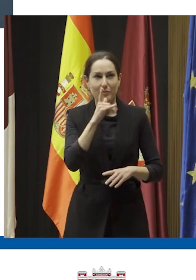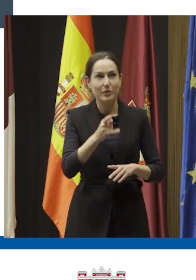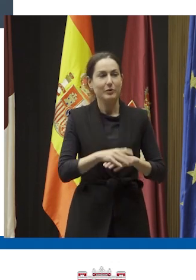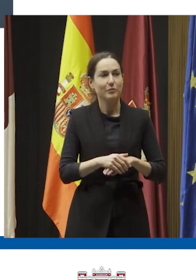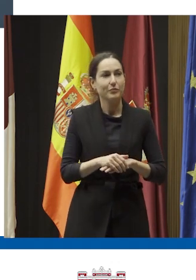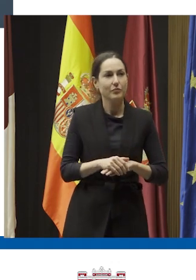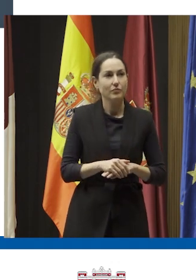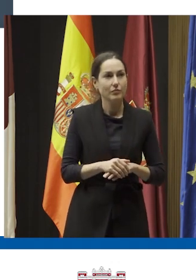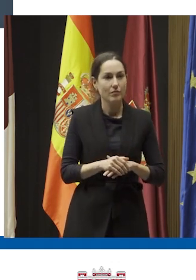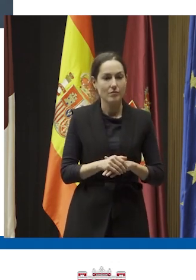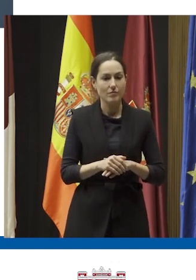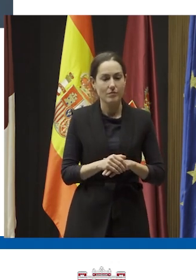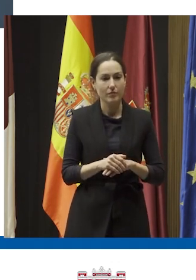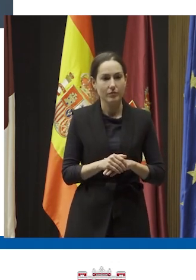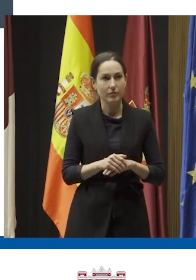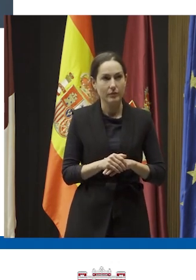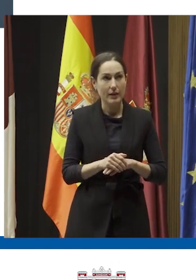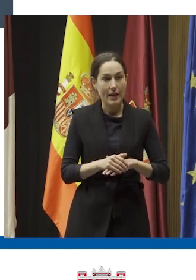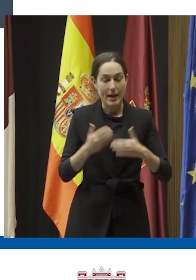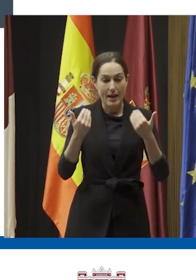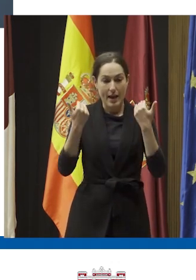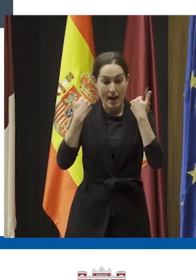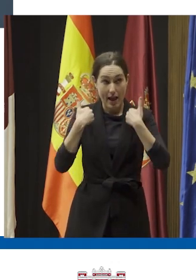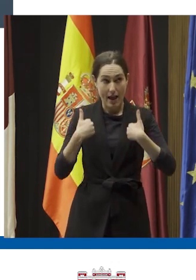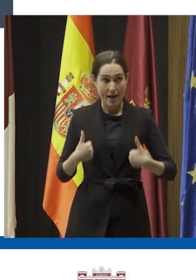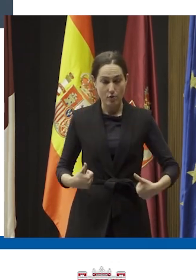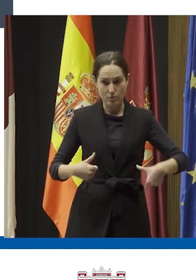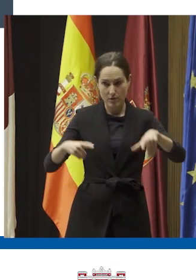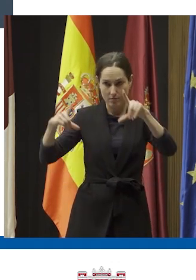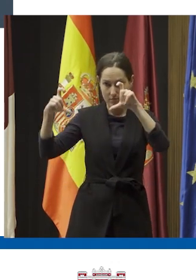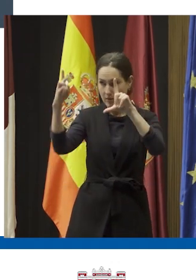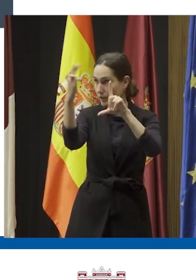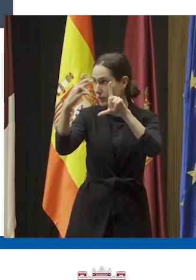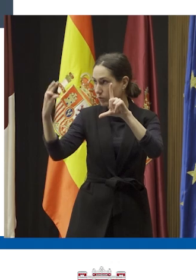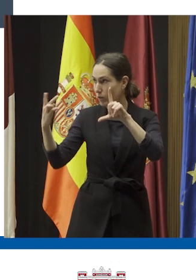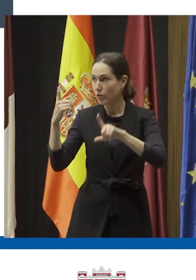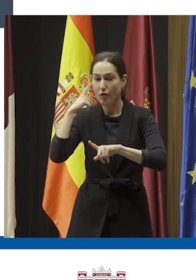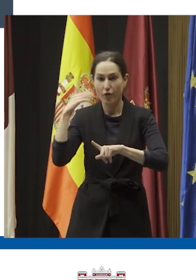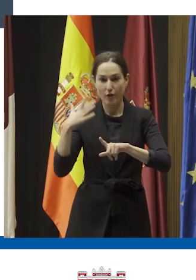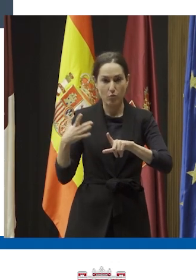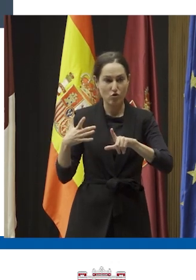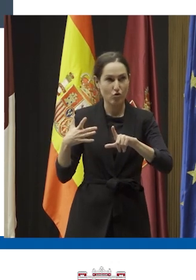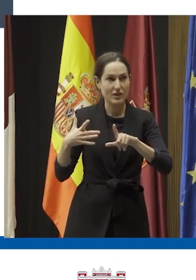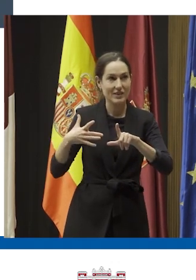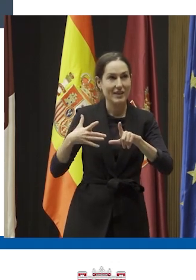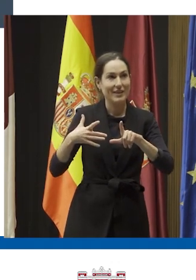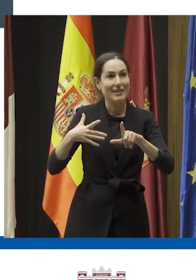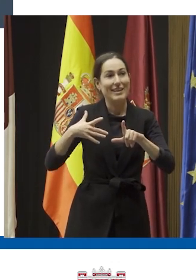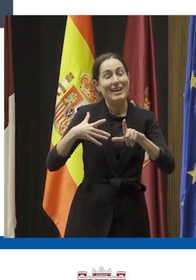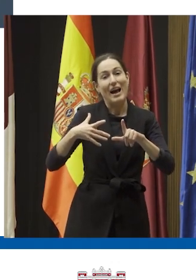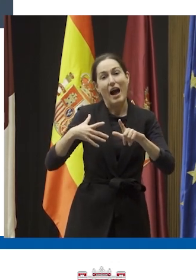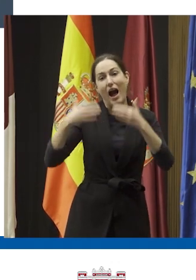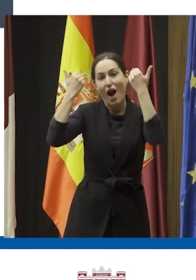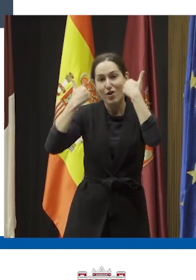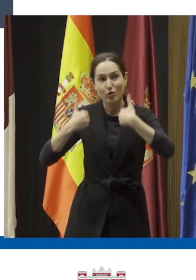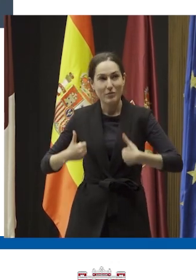cirugía. La anatomía. Este cuadro es muy famoso, es la lección de anatomía de Rembrandt, vuelve